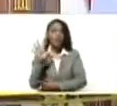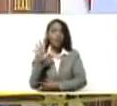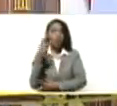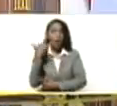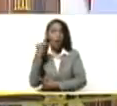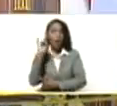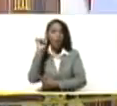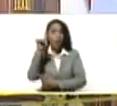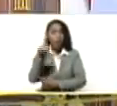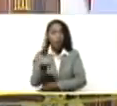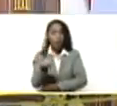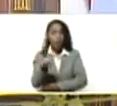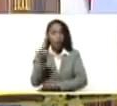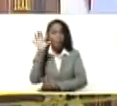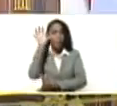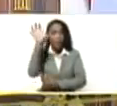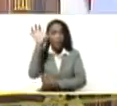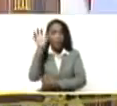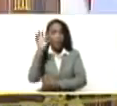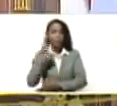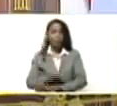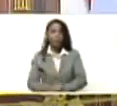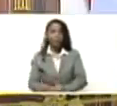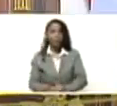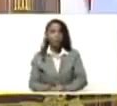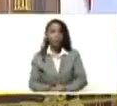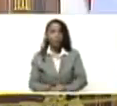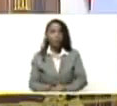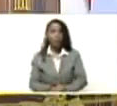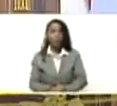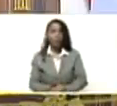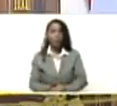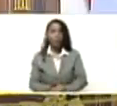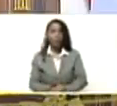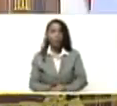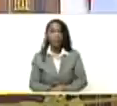del factor del emprendimiento social familiar